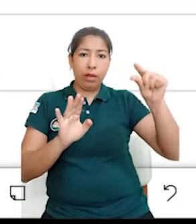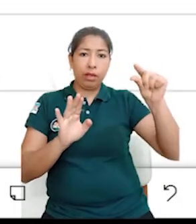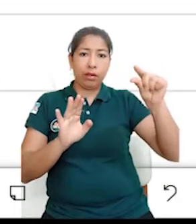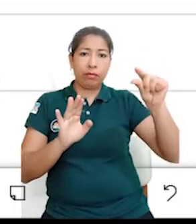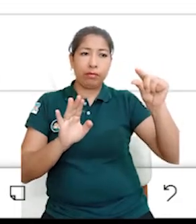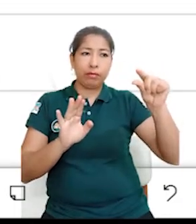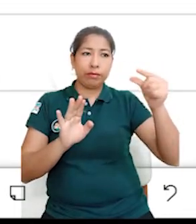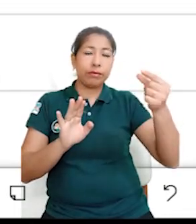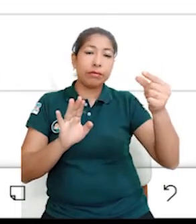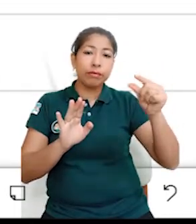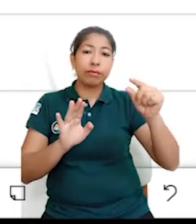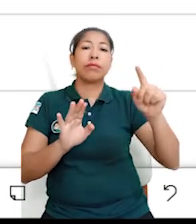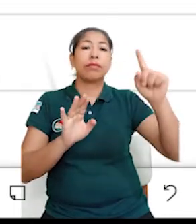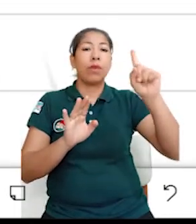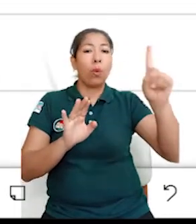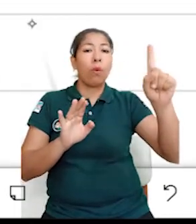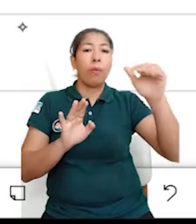elevado al exponente, que es